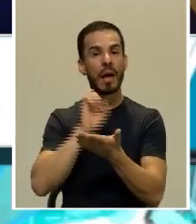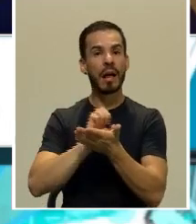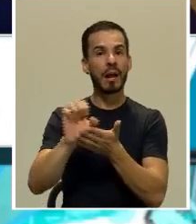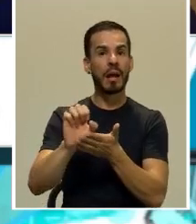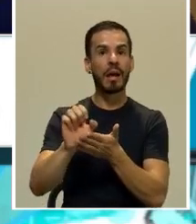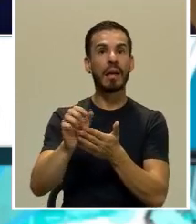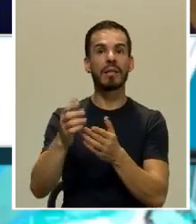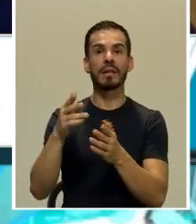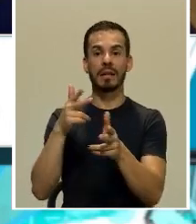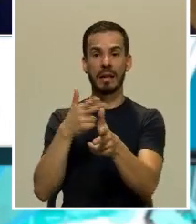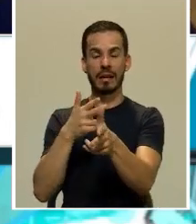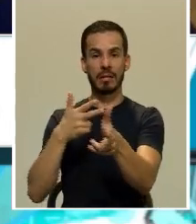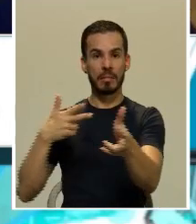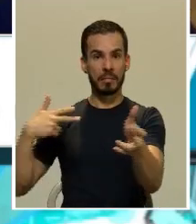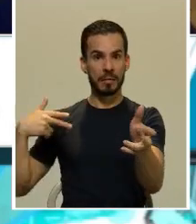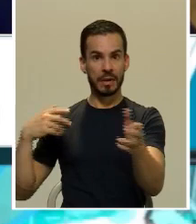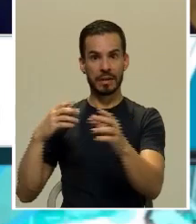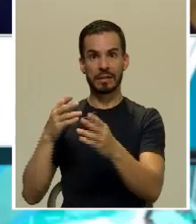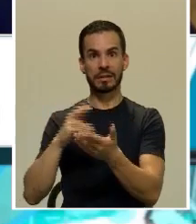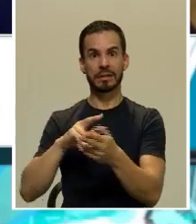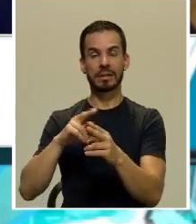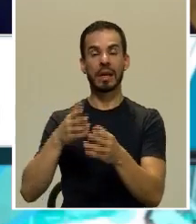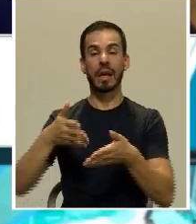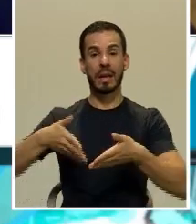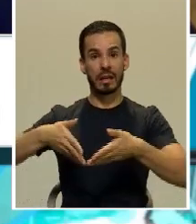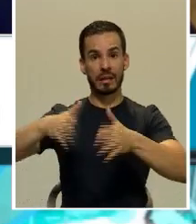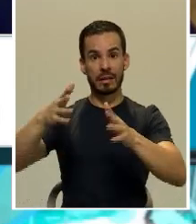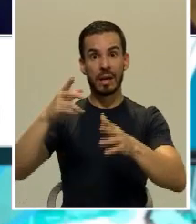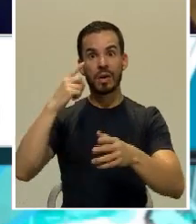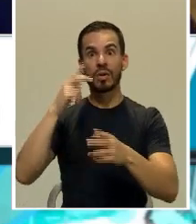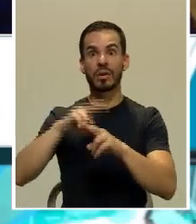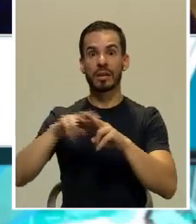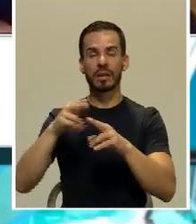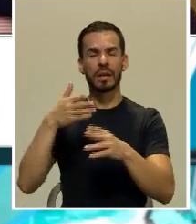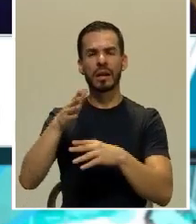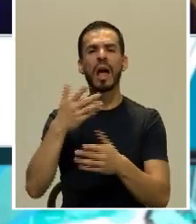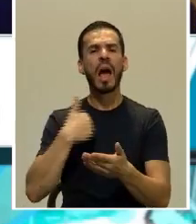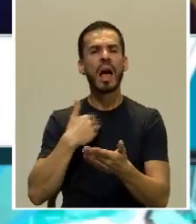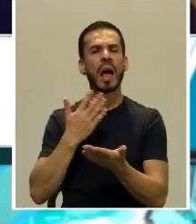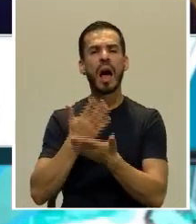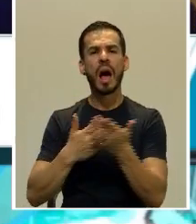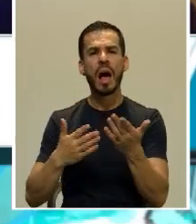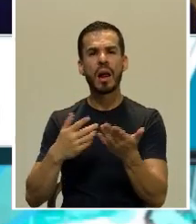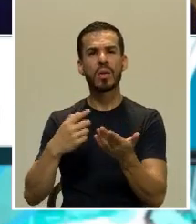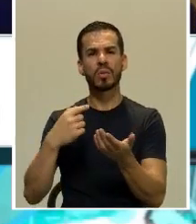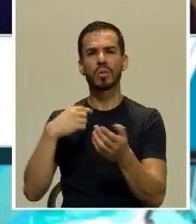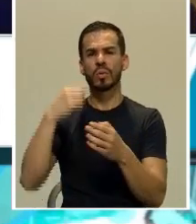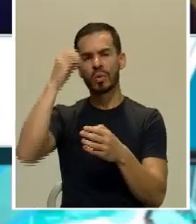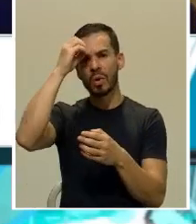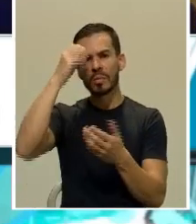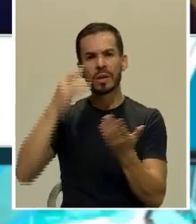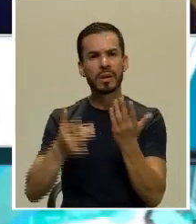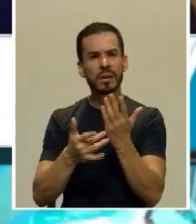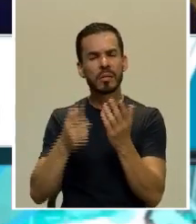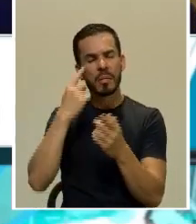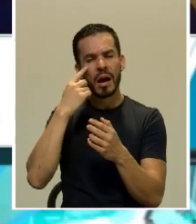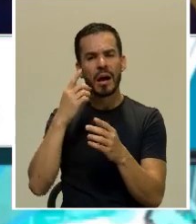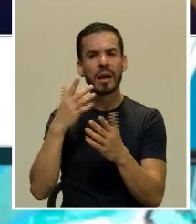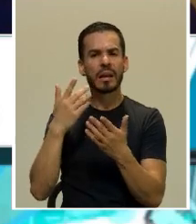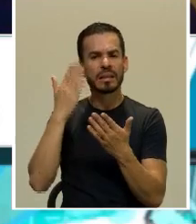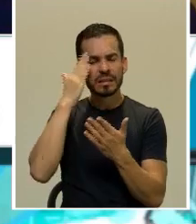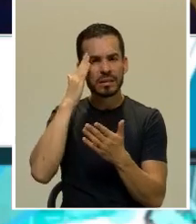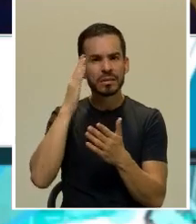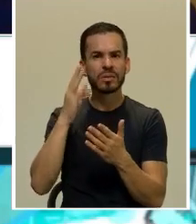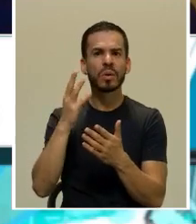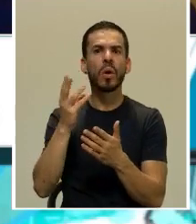evitar las presas en carretera por donde atraviese el tren. ¿Hay algún criterio técnico para calcular